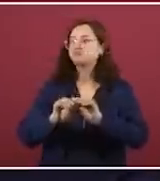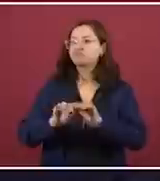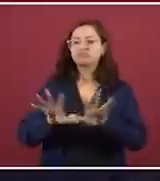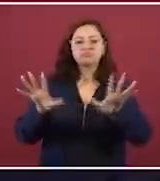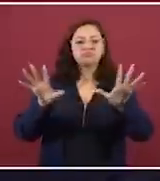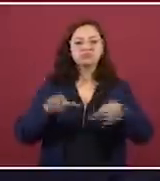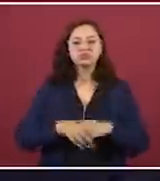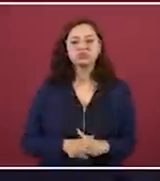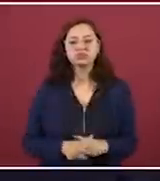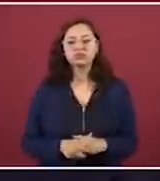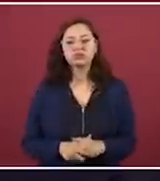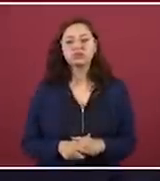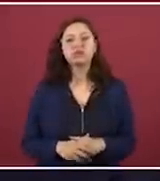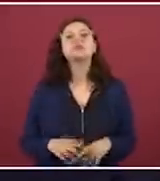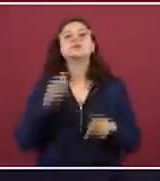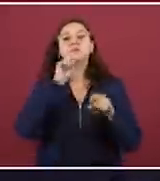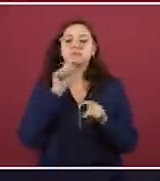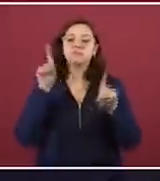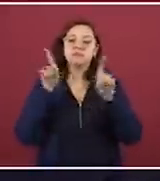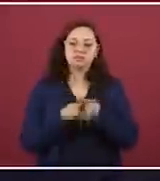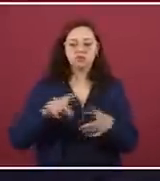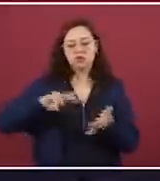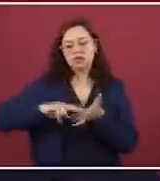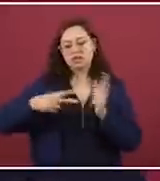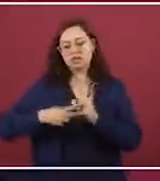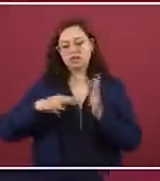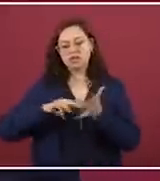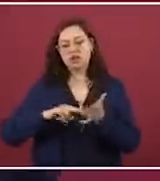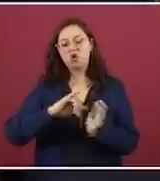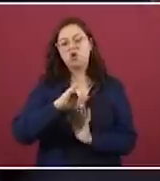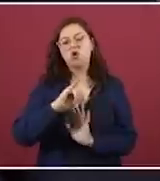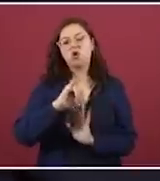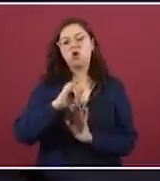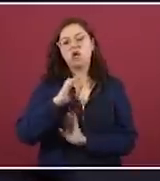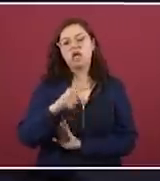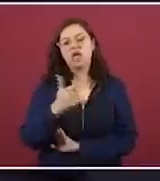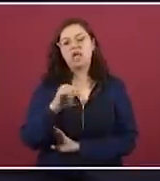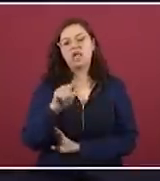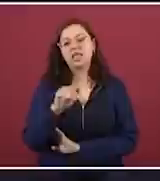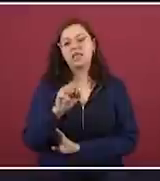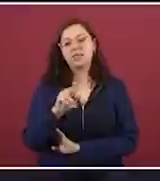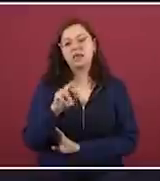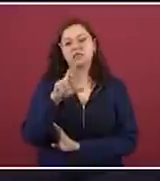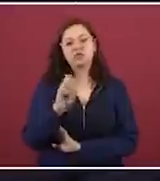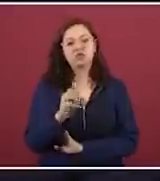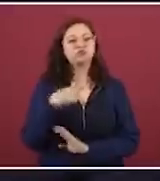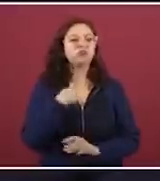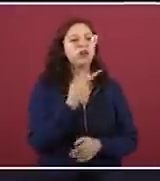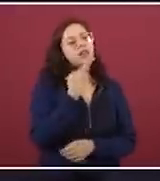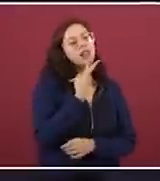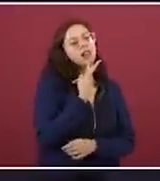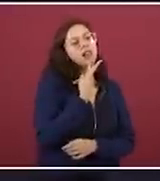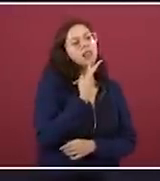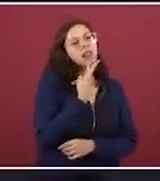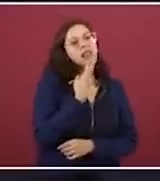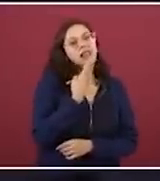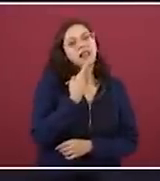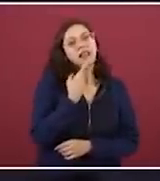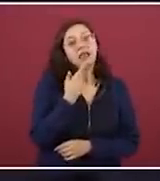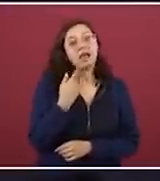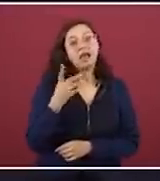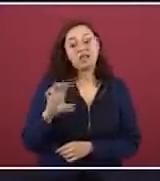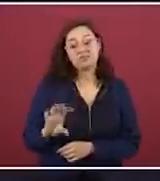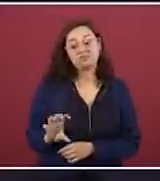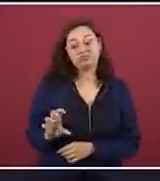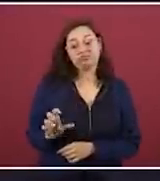ingeniero Alberto Castillo, también en Tabasco, a una entrevista, y le bajaron la potencia